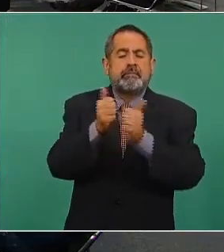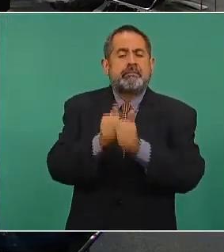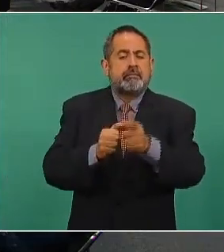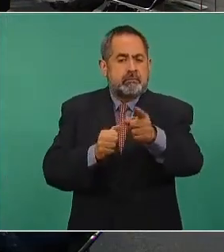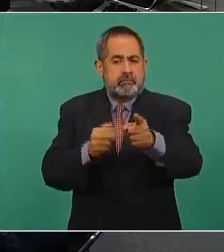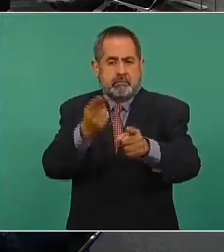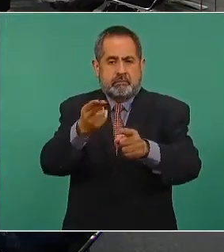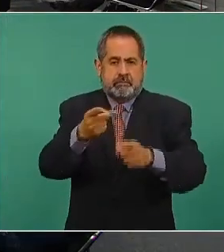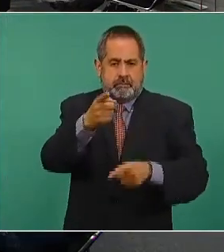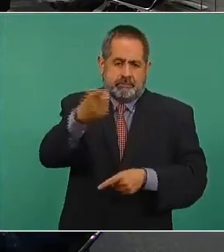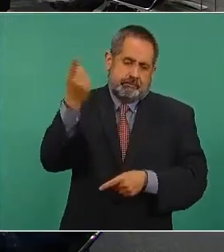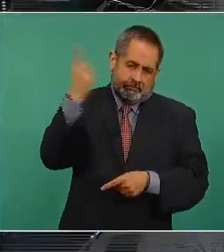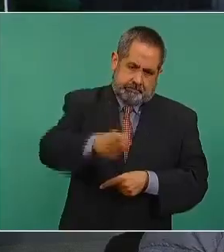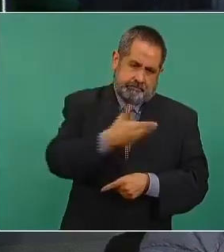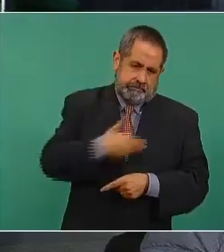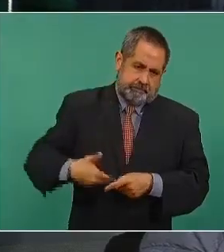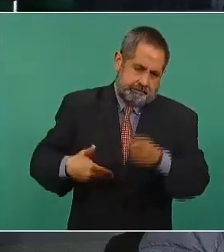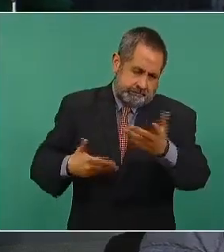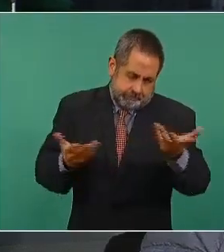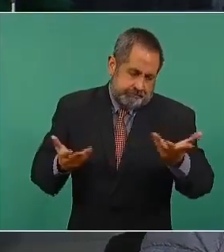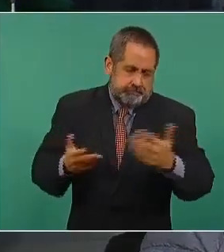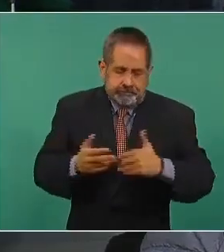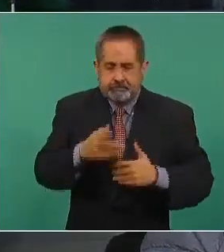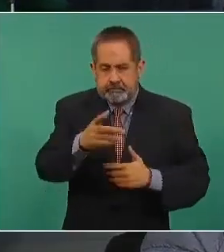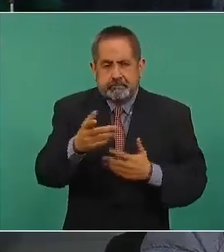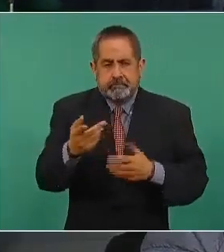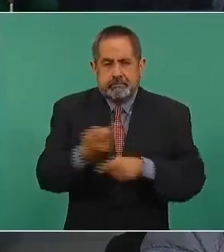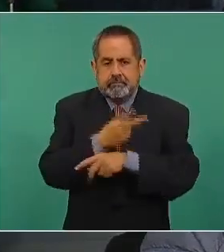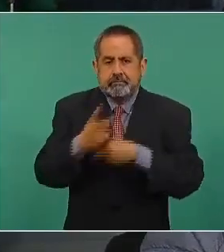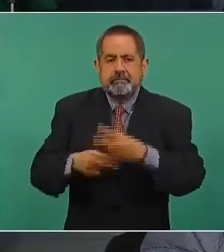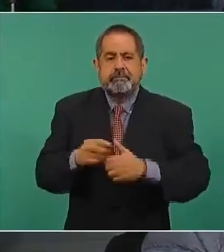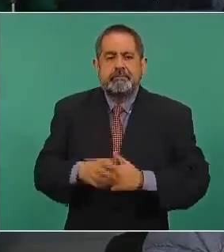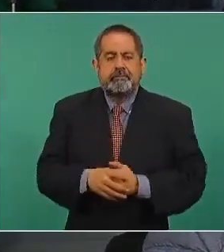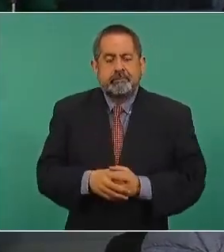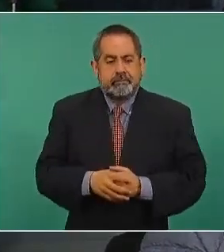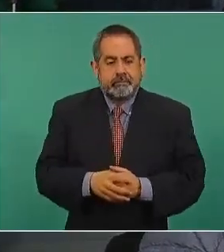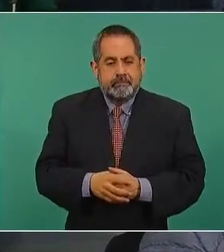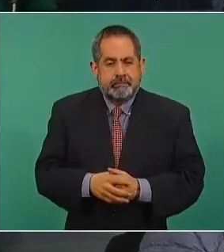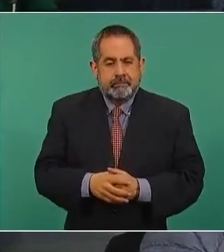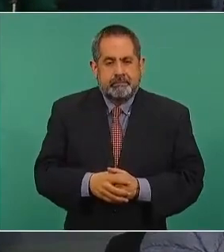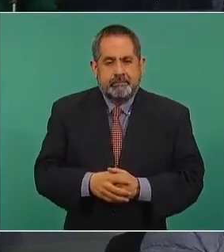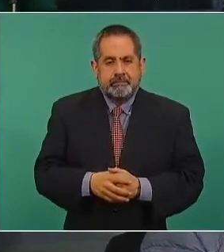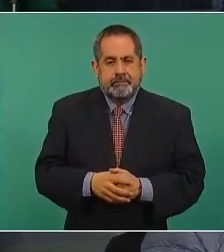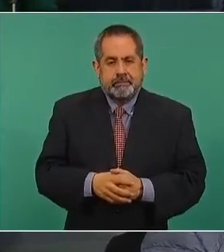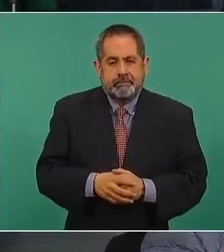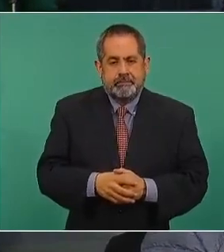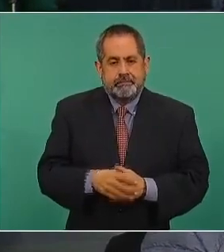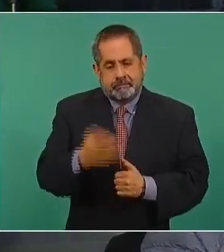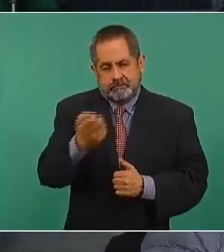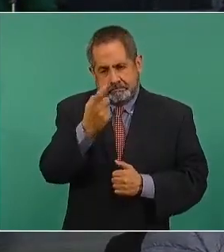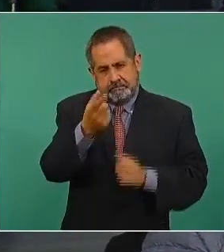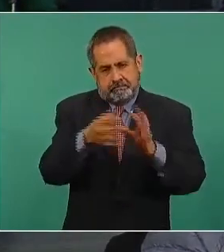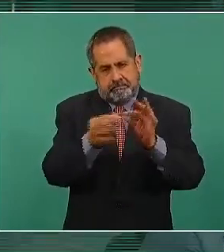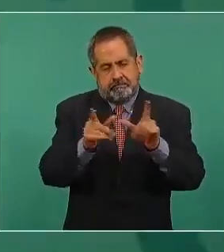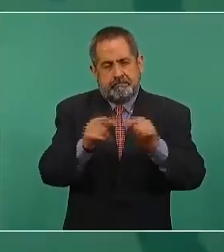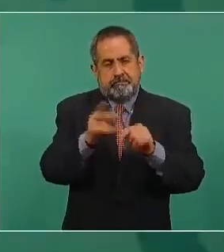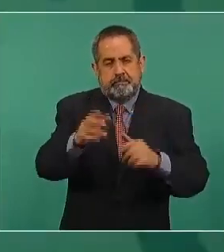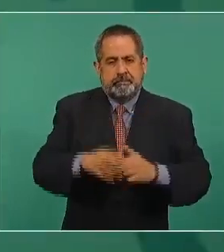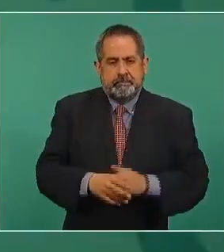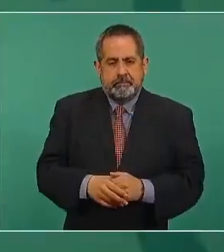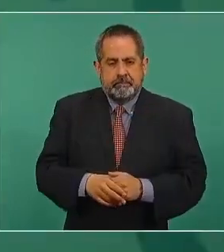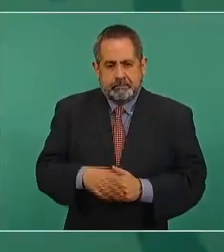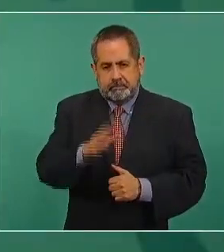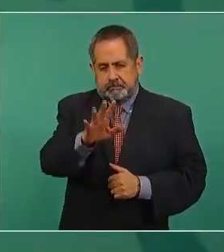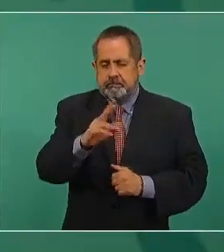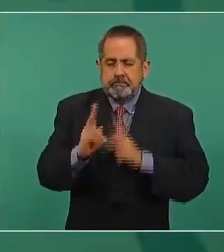el nombramiento lo hizo usted. Entonces, pues la verdad es Ya de vamos que, a verlo. Ajá, así es, presidente. Ya vamos a